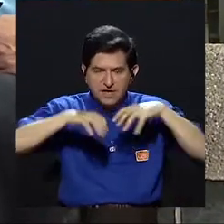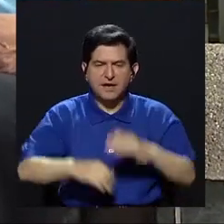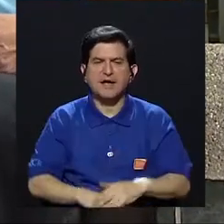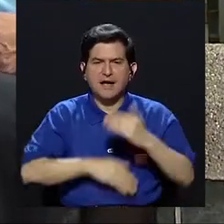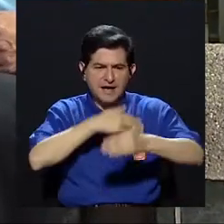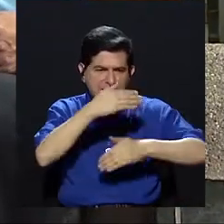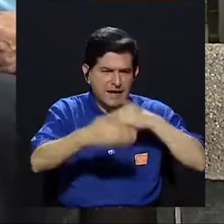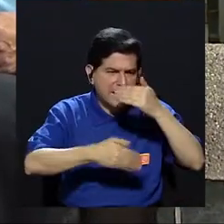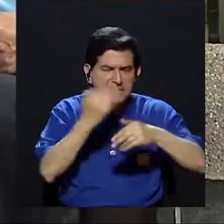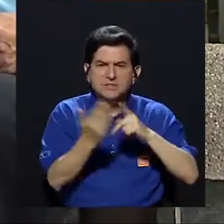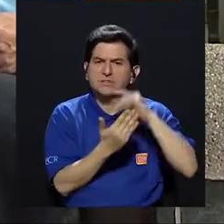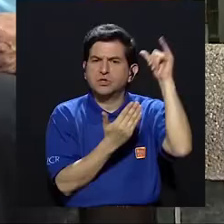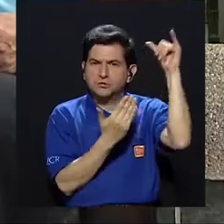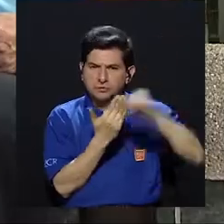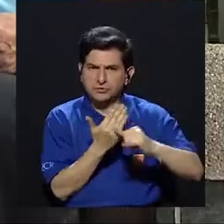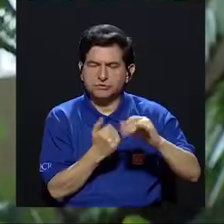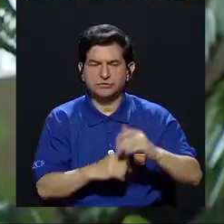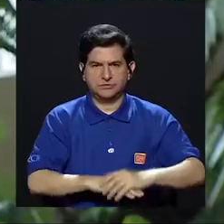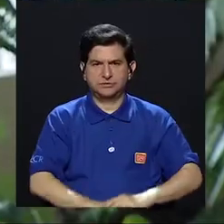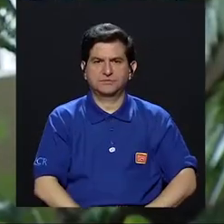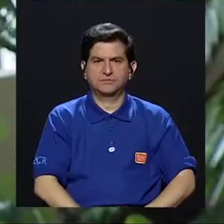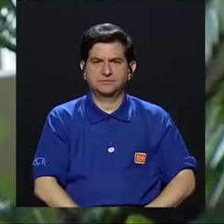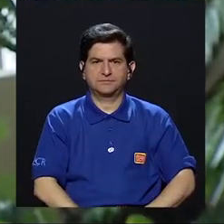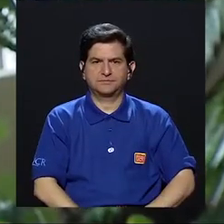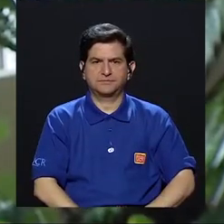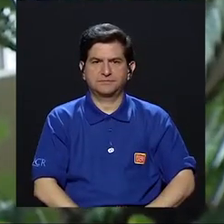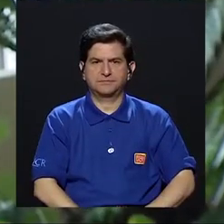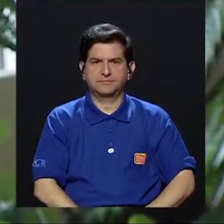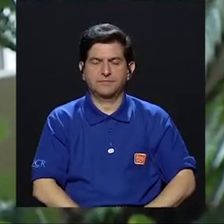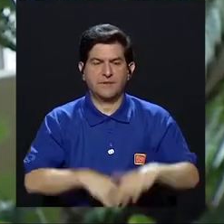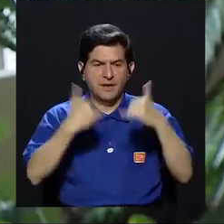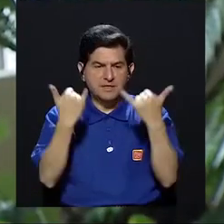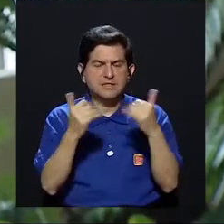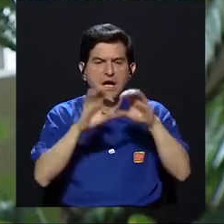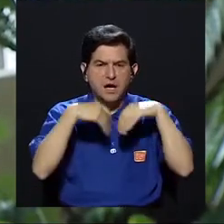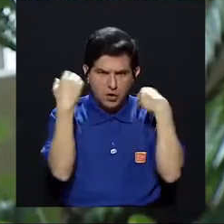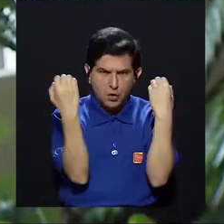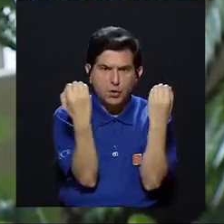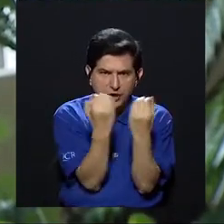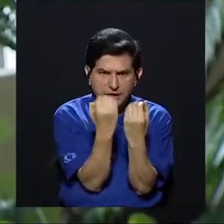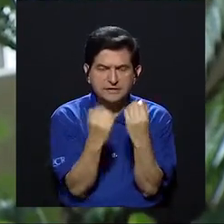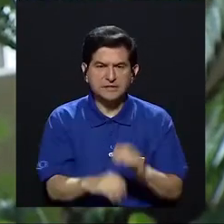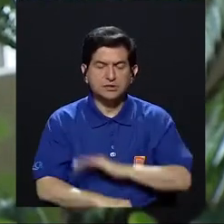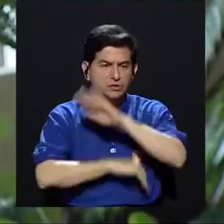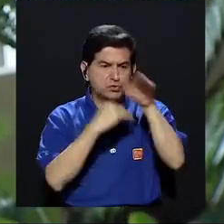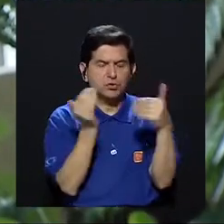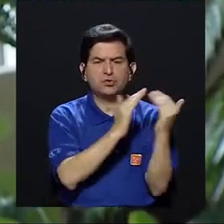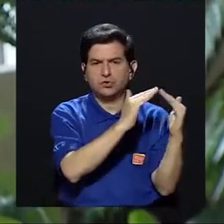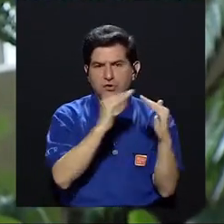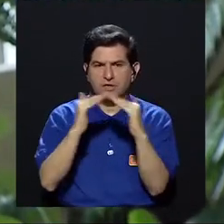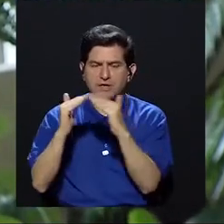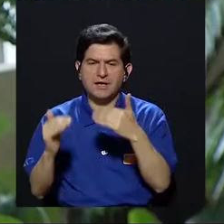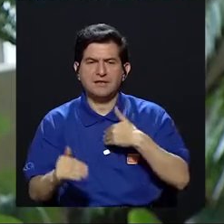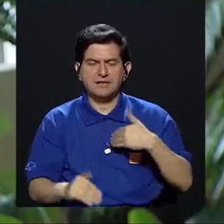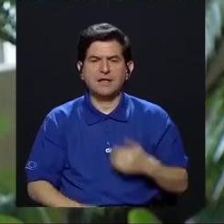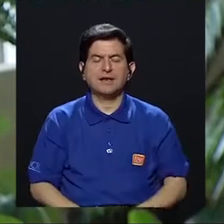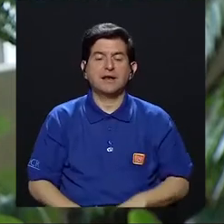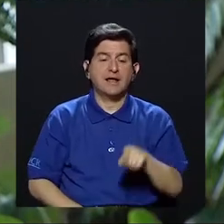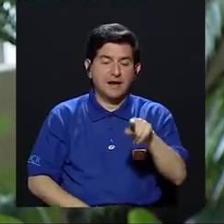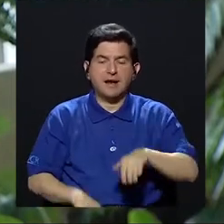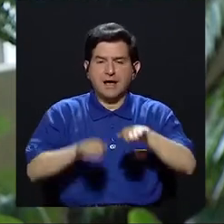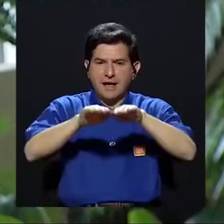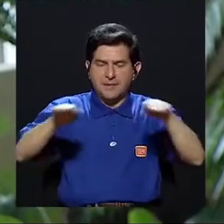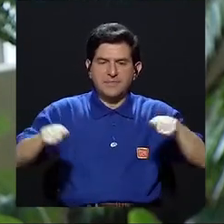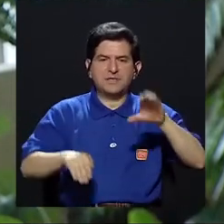de gestión. En algunos proyectos se han organizado para que todas las viviendas lleven el piso